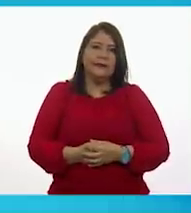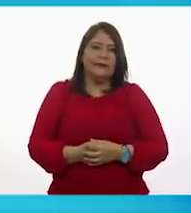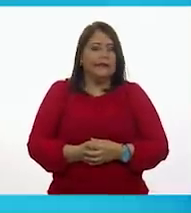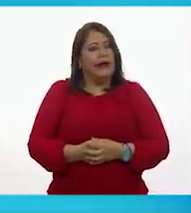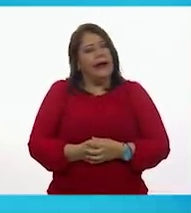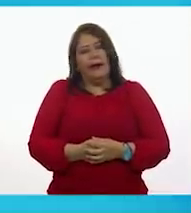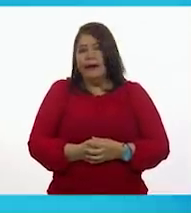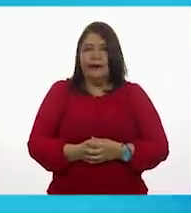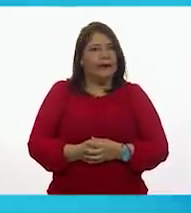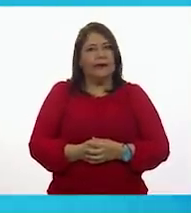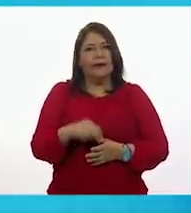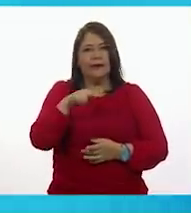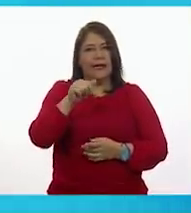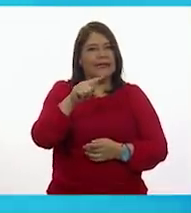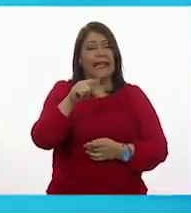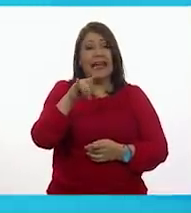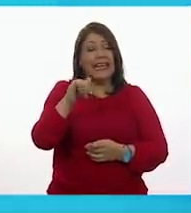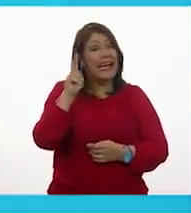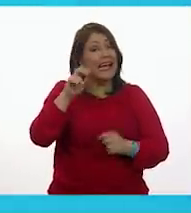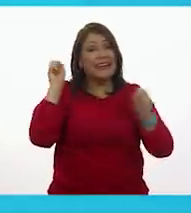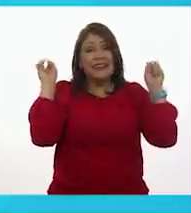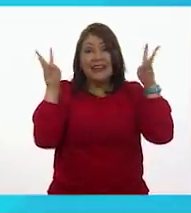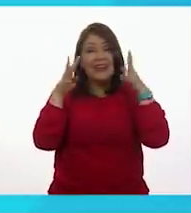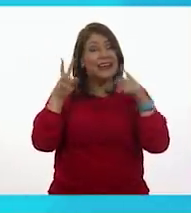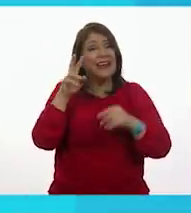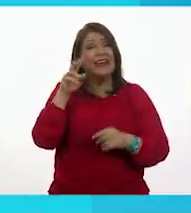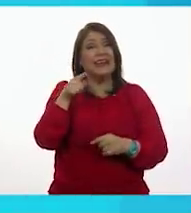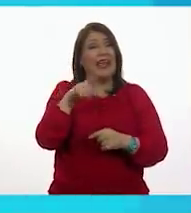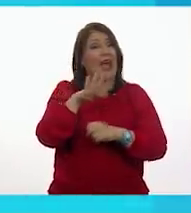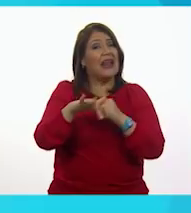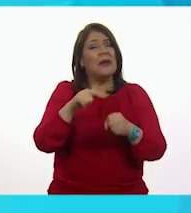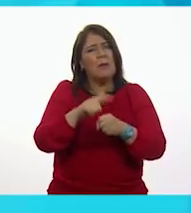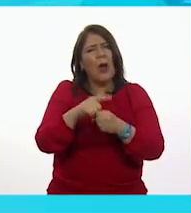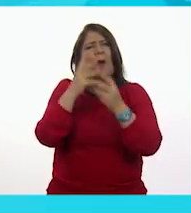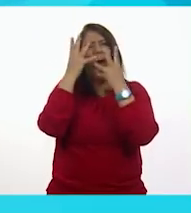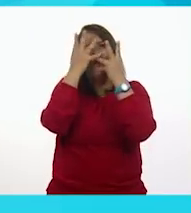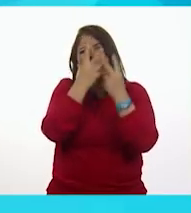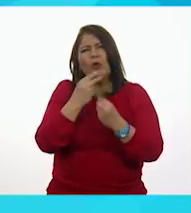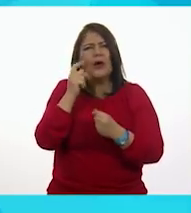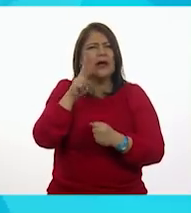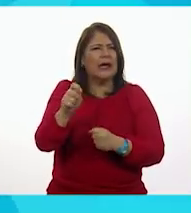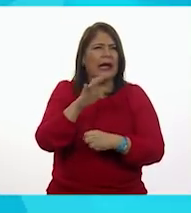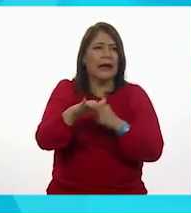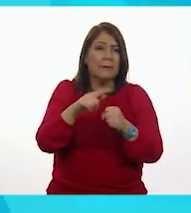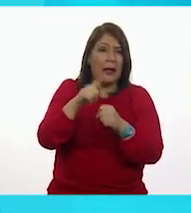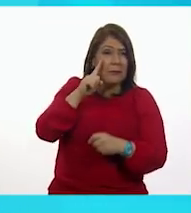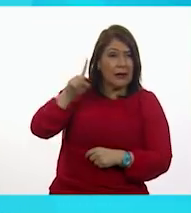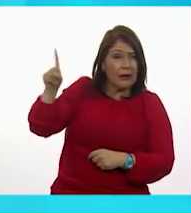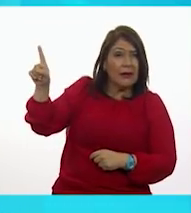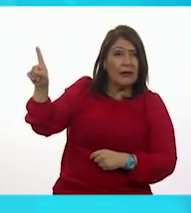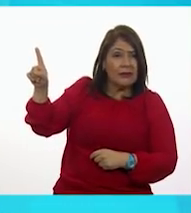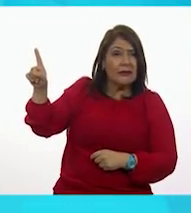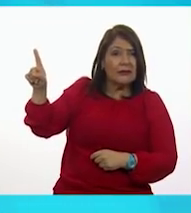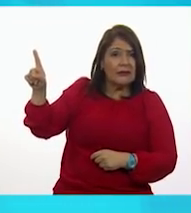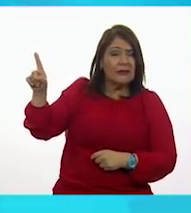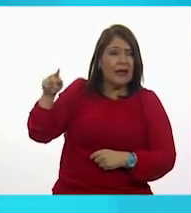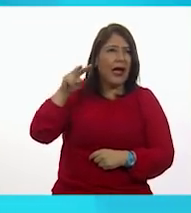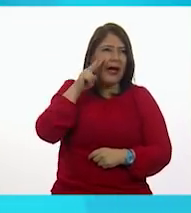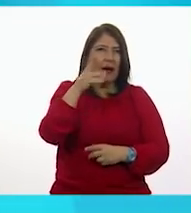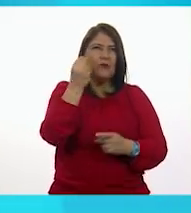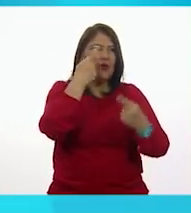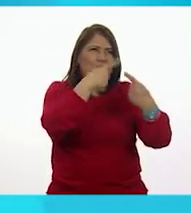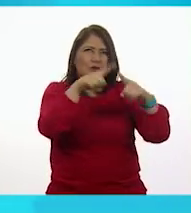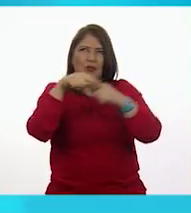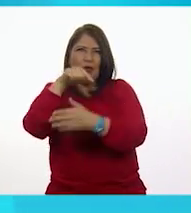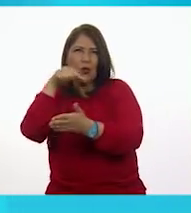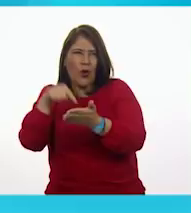Ay, Natalia, los ajolotes son animales muy bonitos. Y últimamente los vemos en muchos